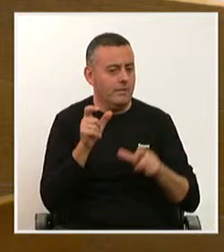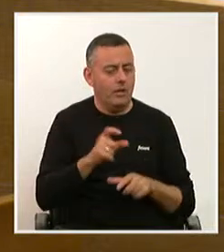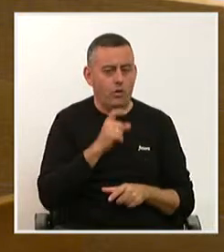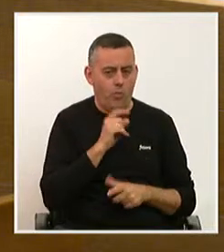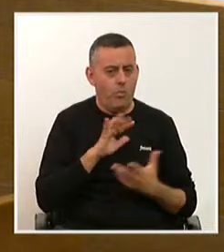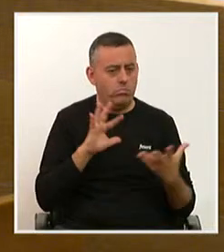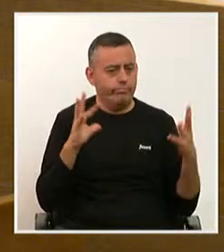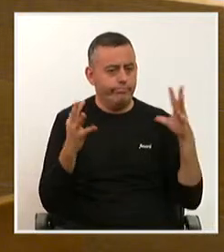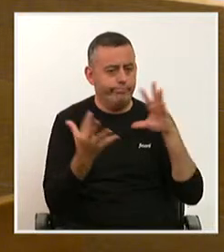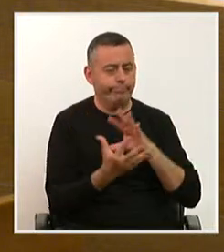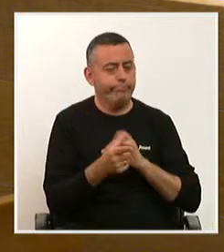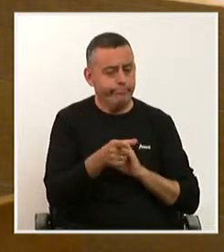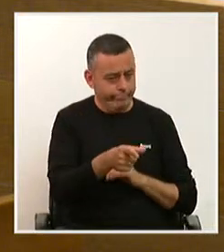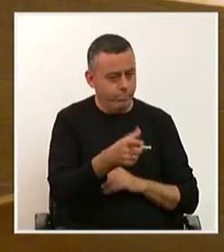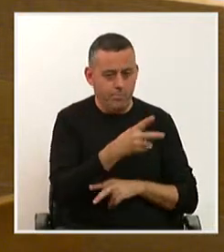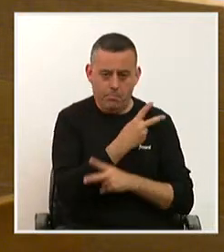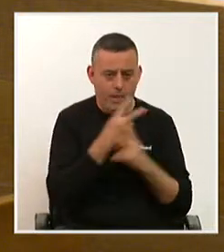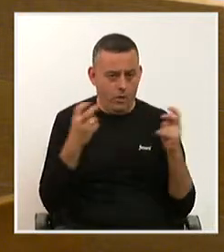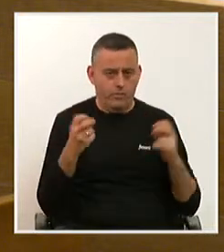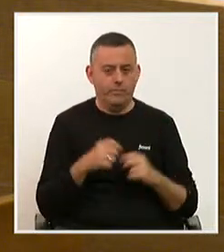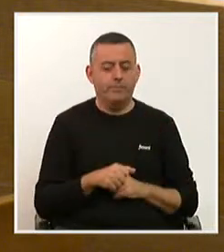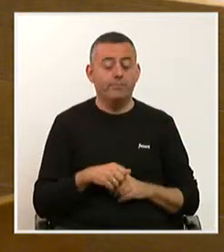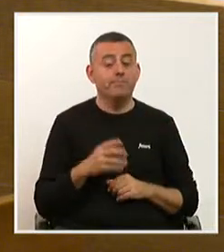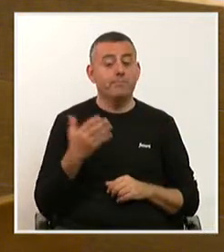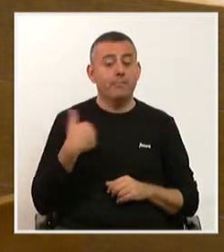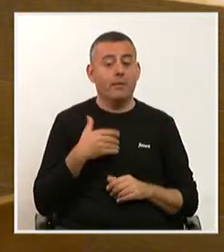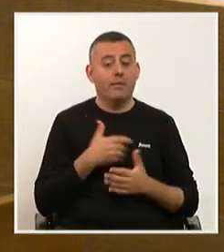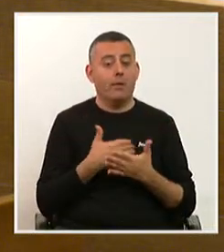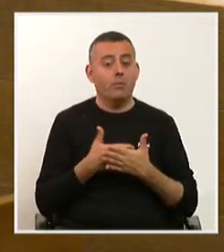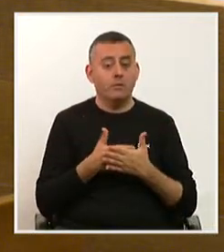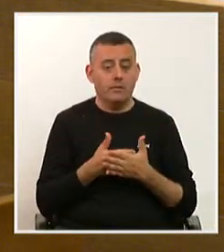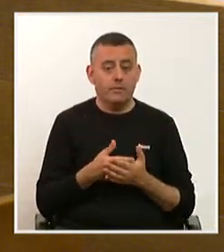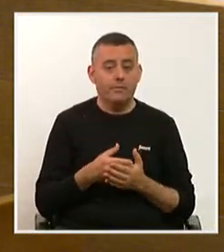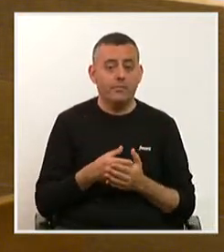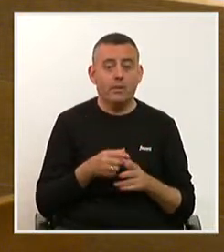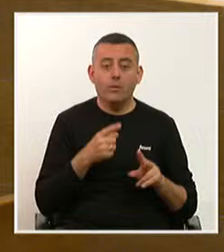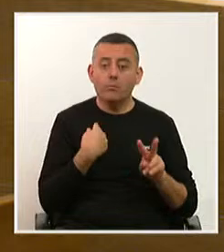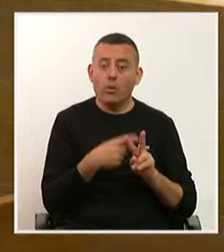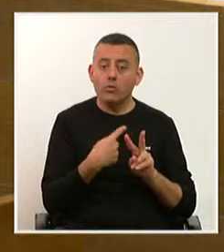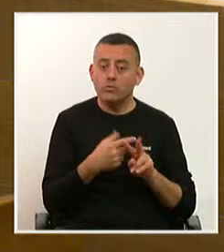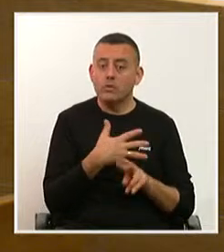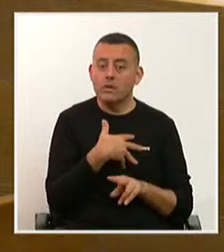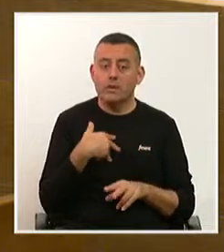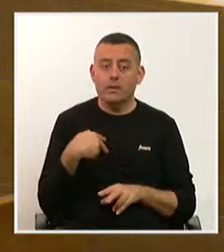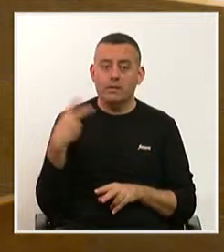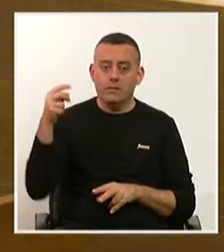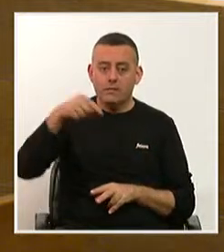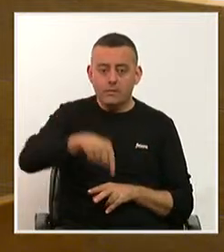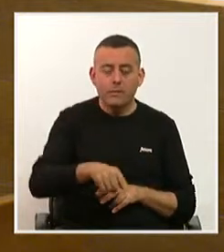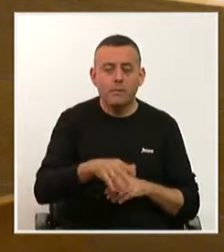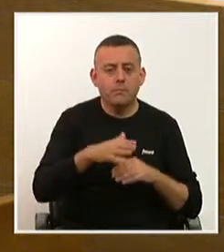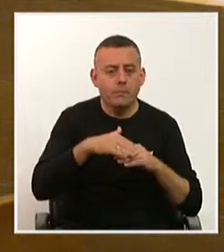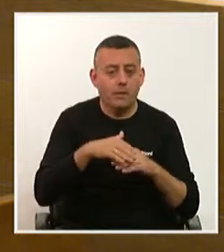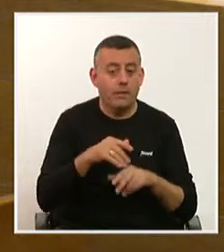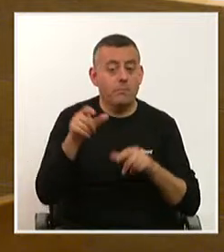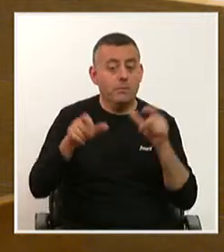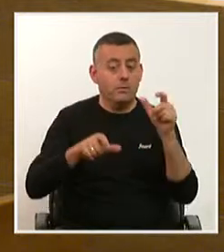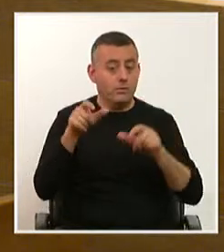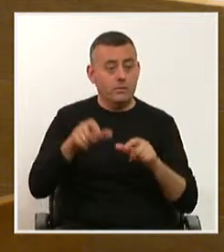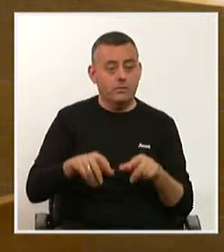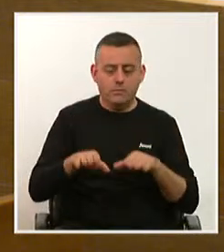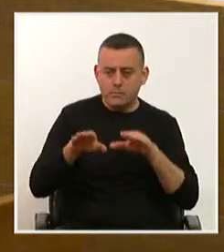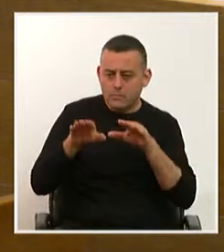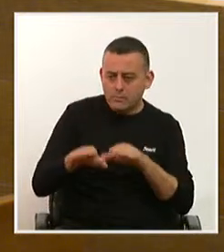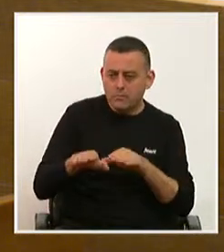demuestra siempre que aquí vox venía como a defender a los trabajadores desencantados de los partidos progresistas pero siempre acaban